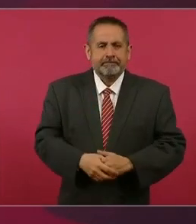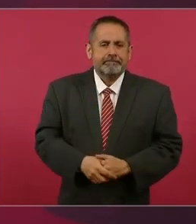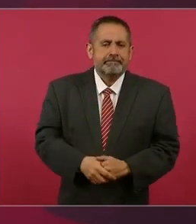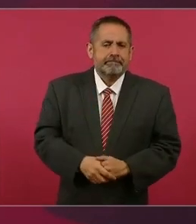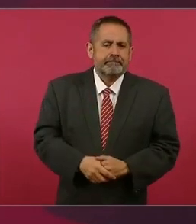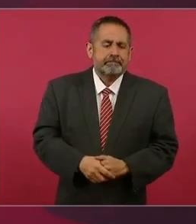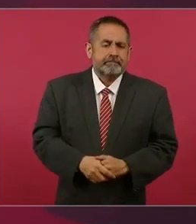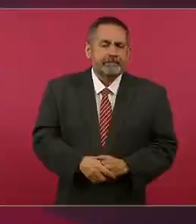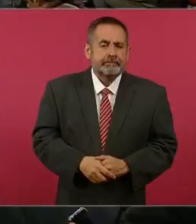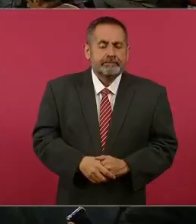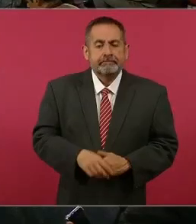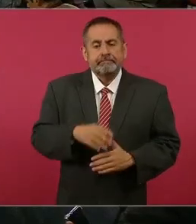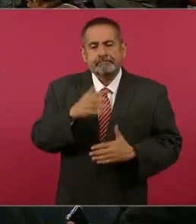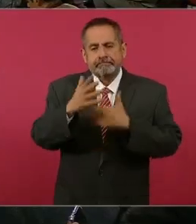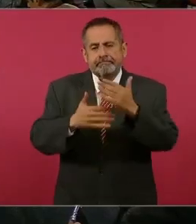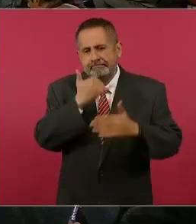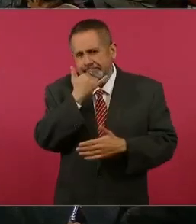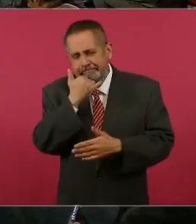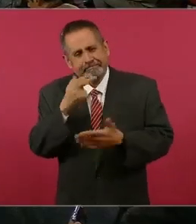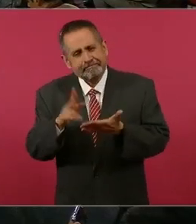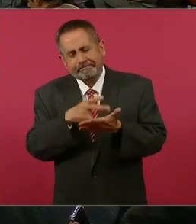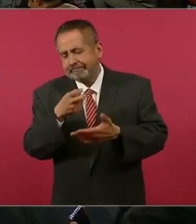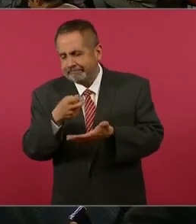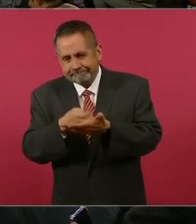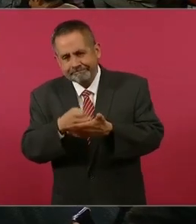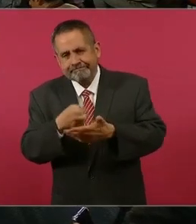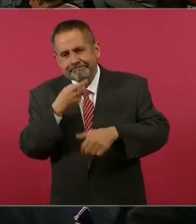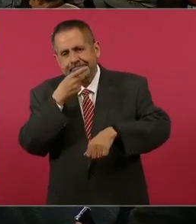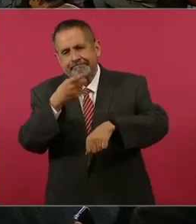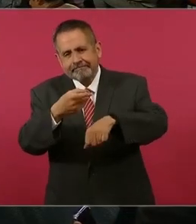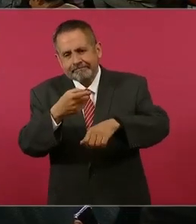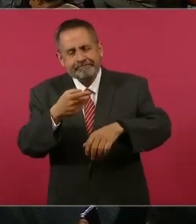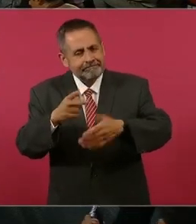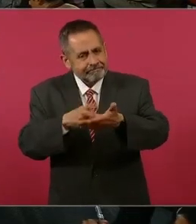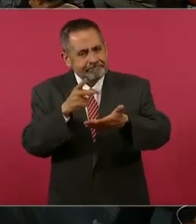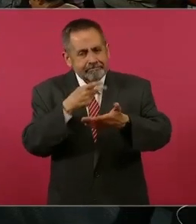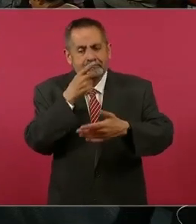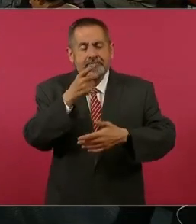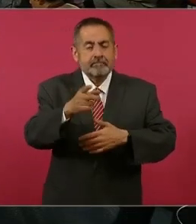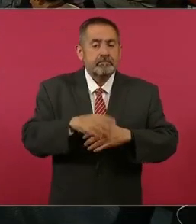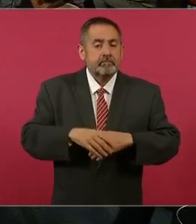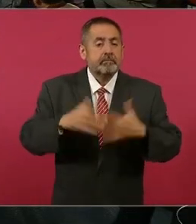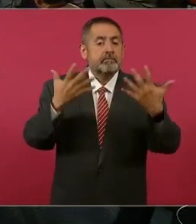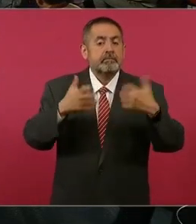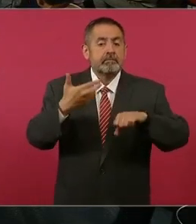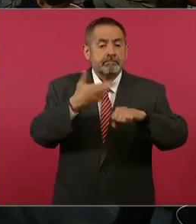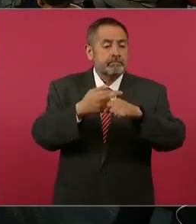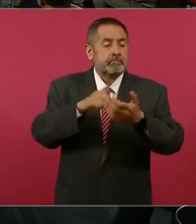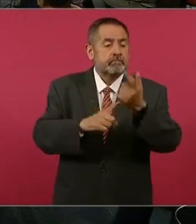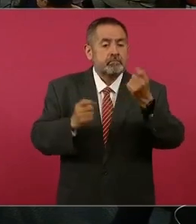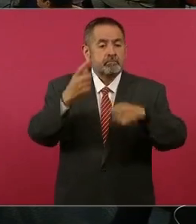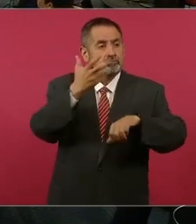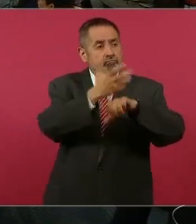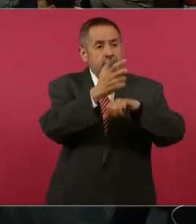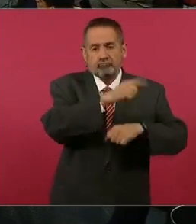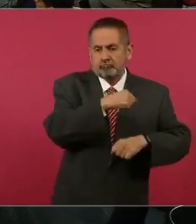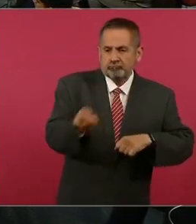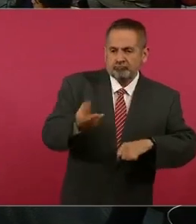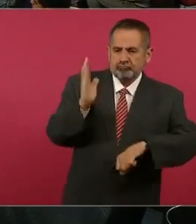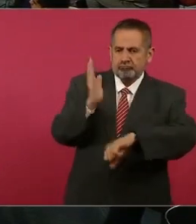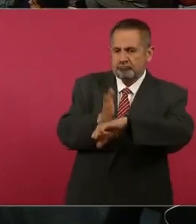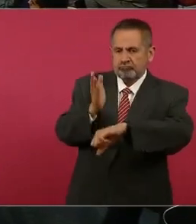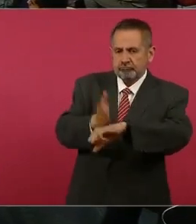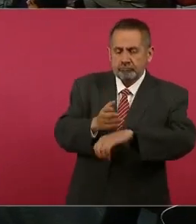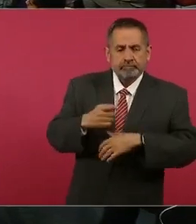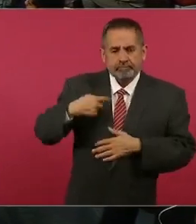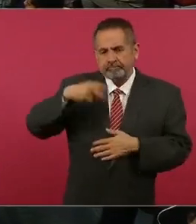Señor presidente, discúlpeme que le insista, pero entonces sí hay empresas sancionadas por parte de Estados Unidos, o sea, ¿sí el gobierno de